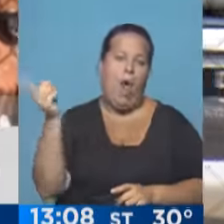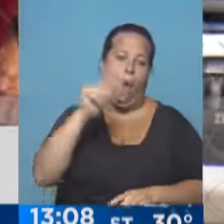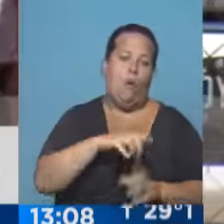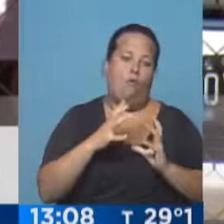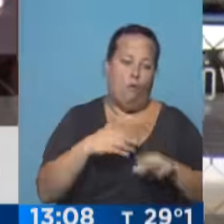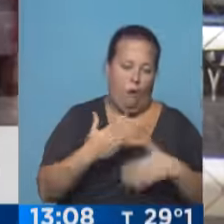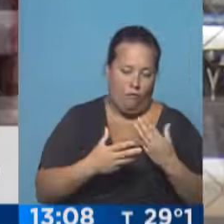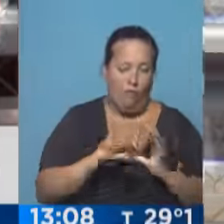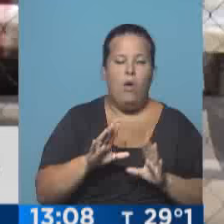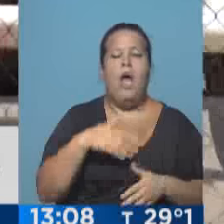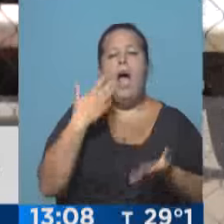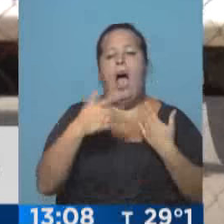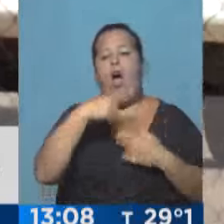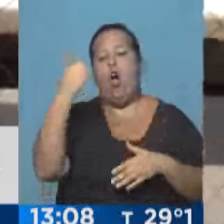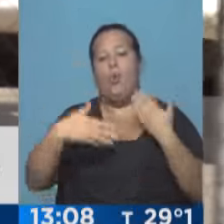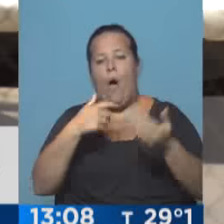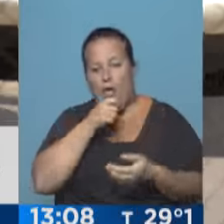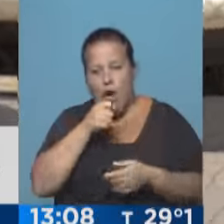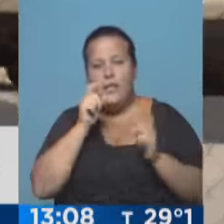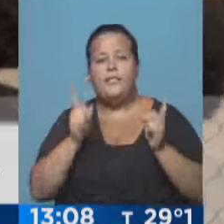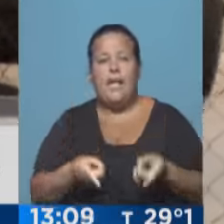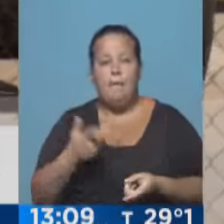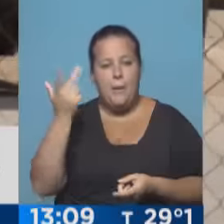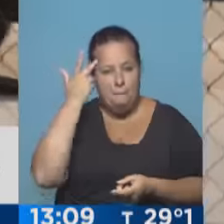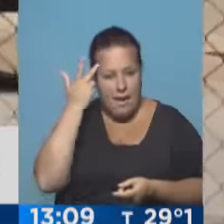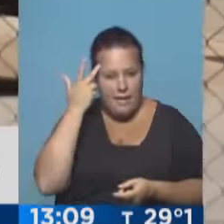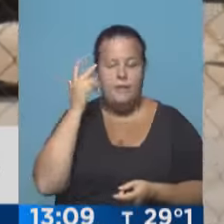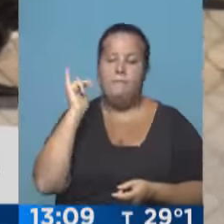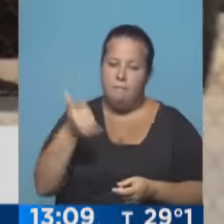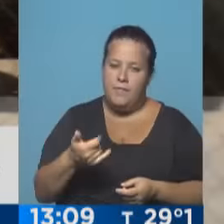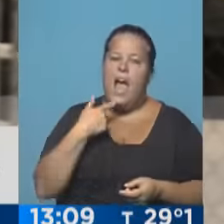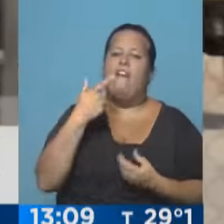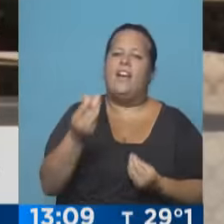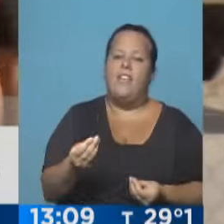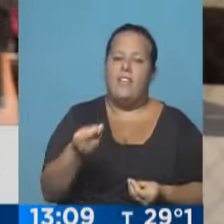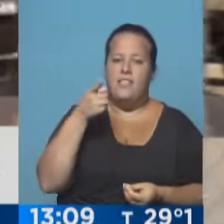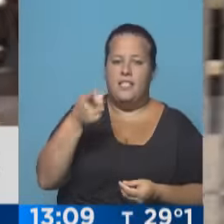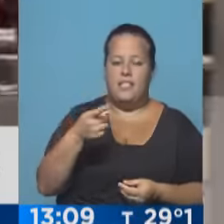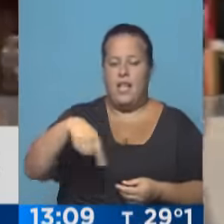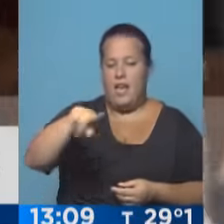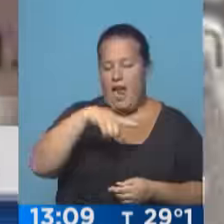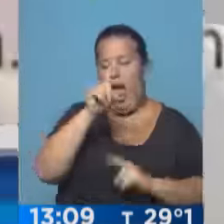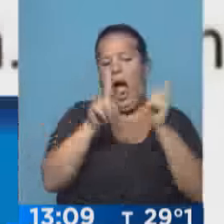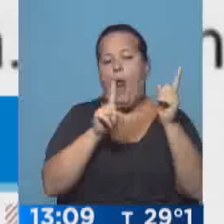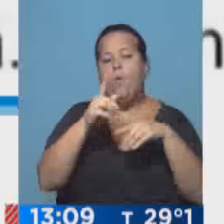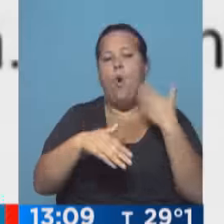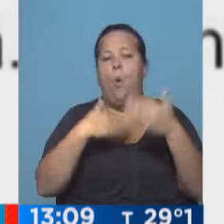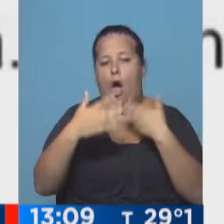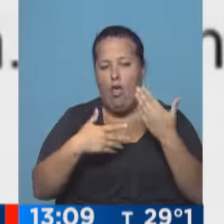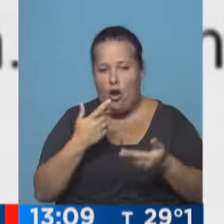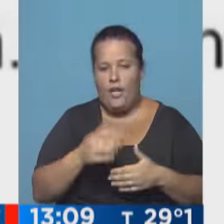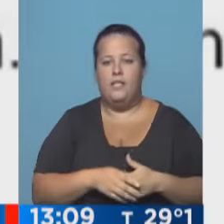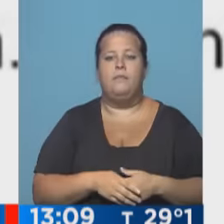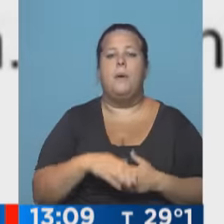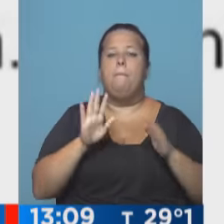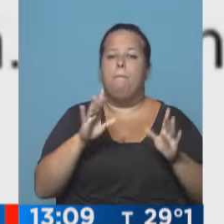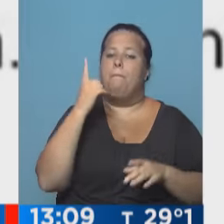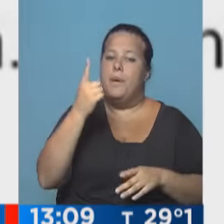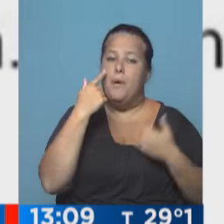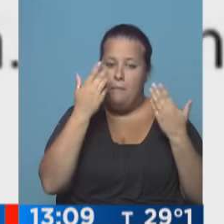fútbol, ¿no? Maxi, hablaron otros jugadores y también Leo Messi. Sí, vamos a escuchar la palabra de algunos jugadores después, pero